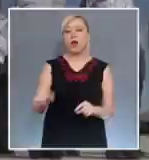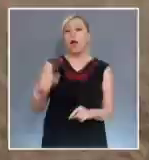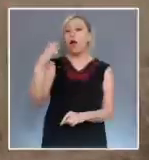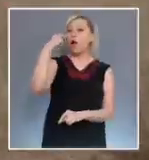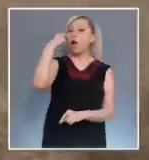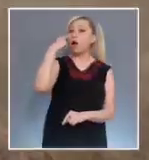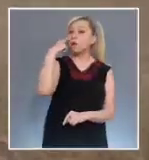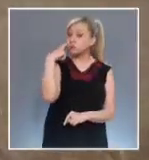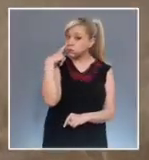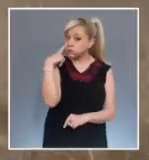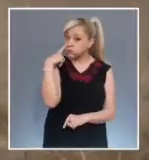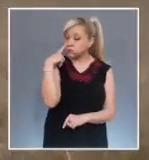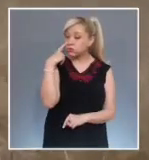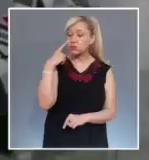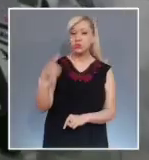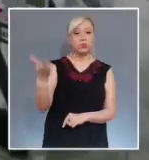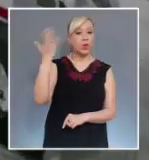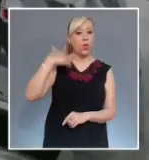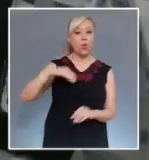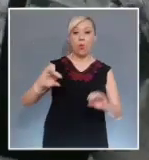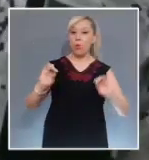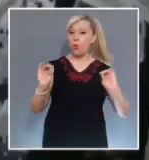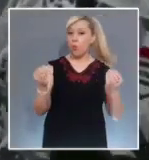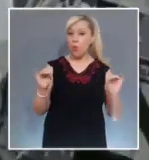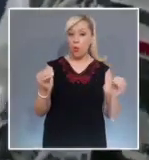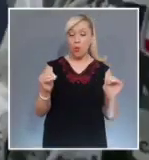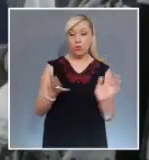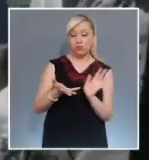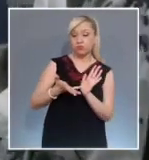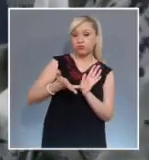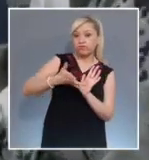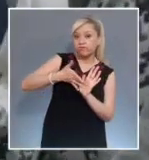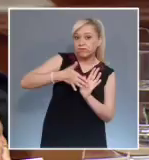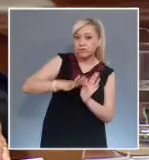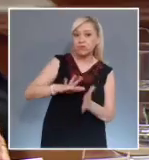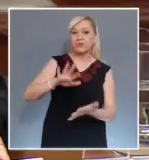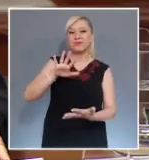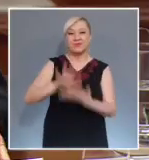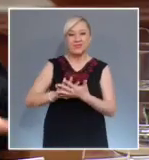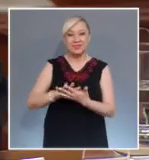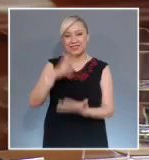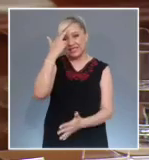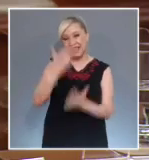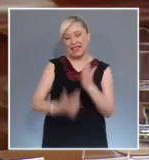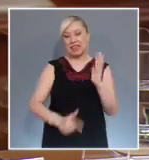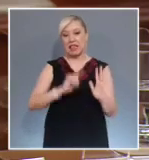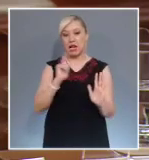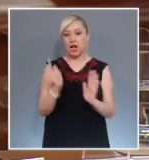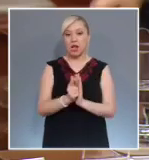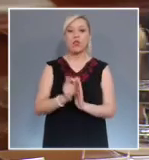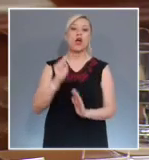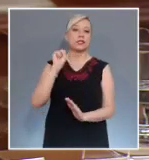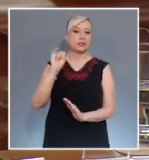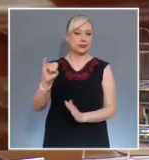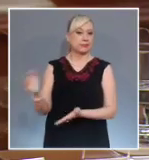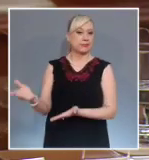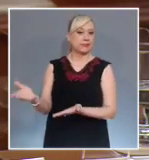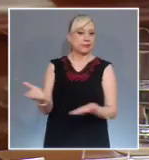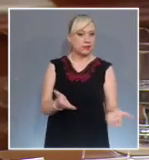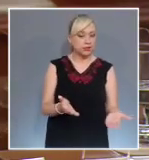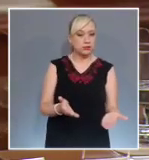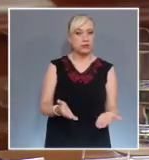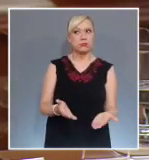sido sentenciada de forma definitiva por haber cometido delitos no distingue entre delitos de los osos culposos